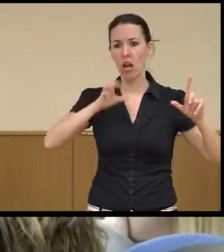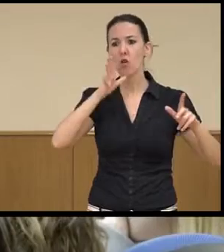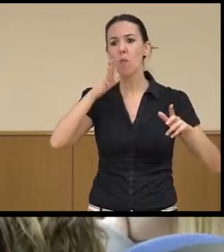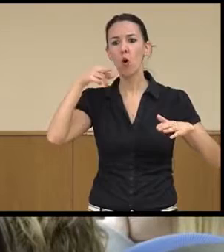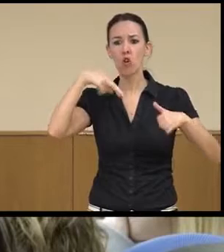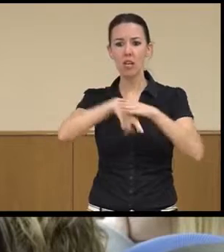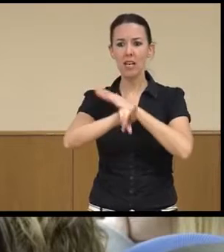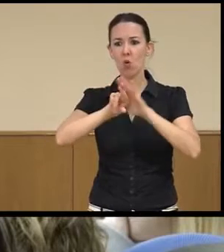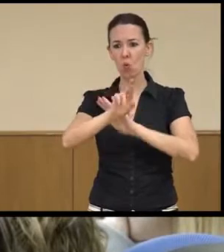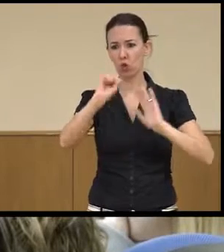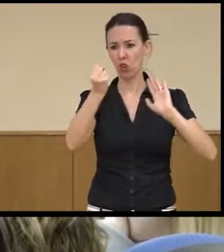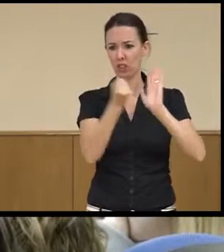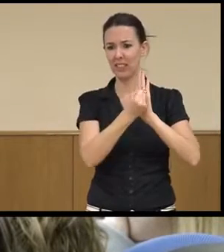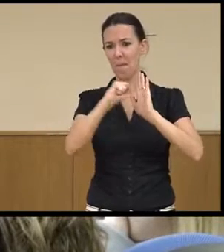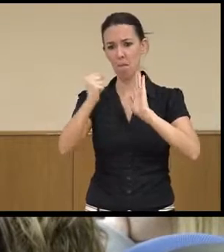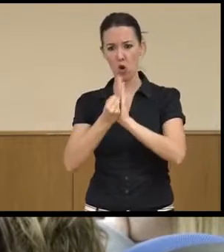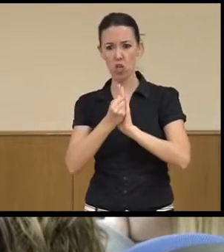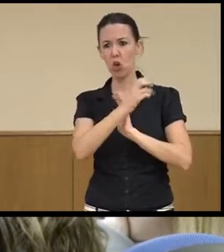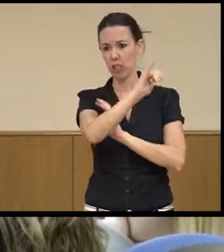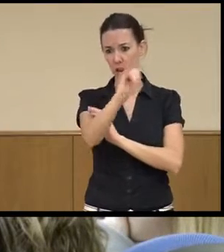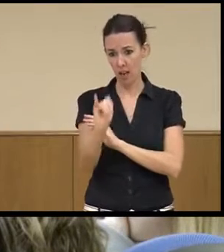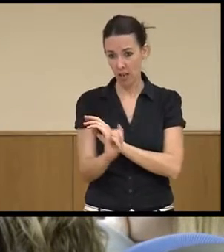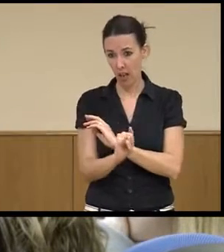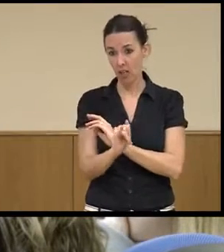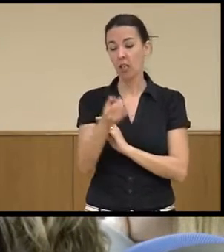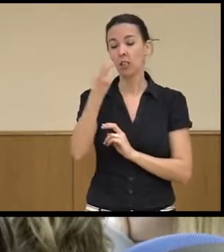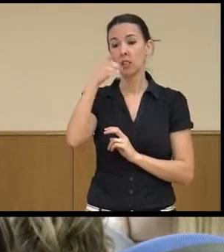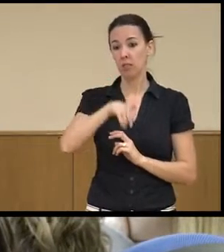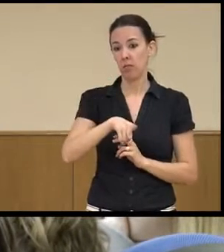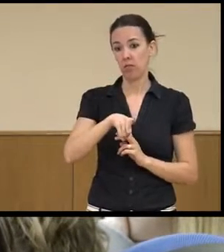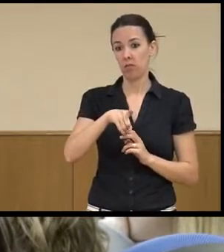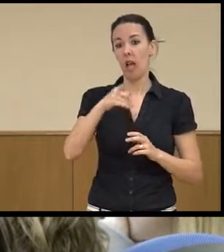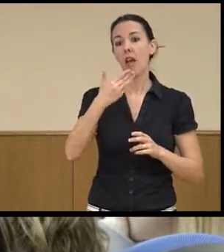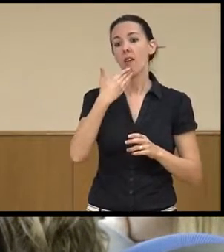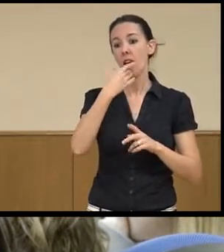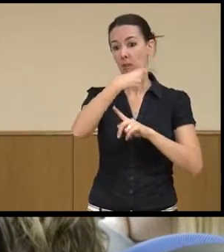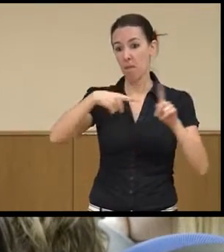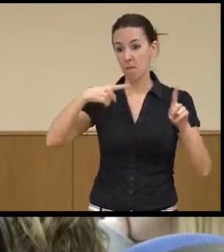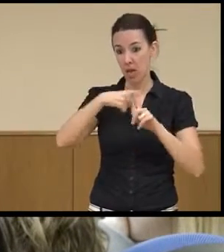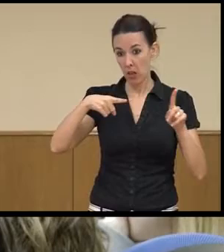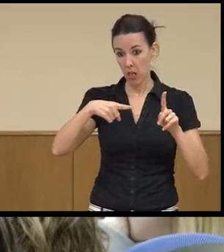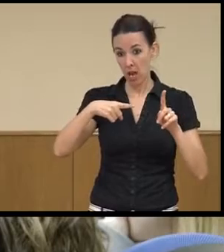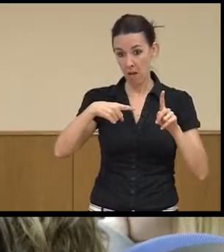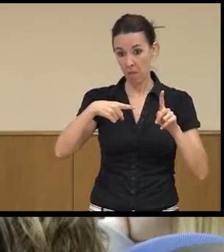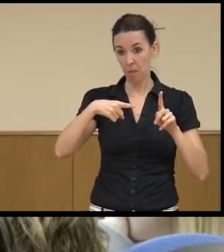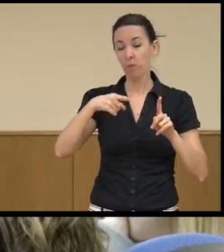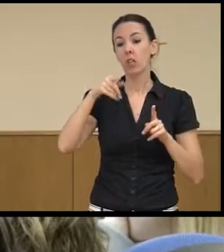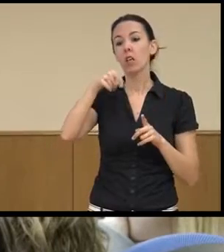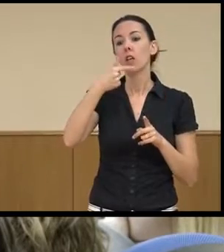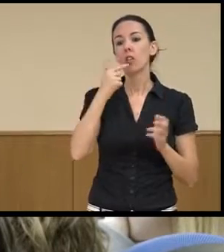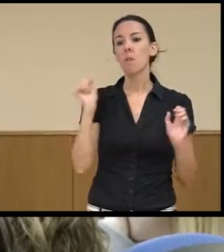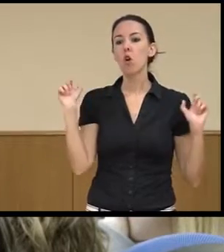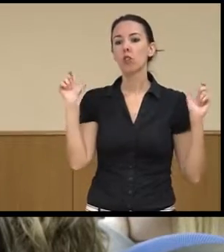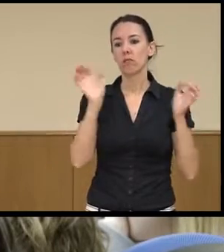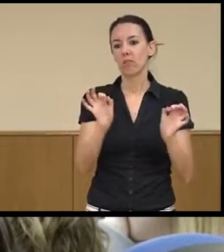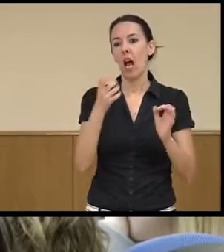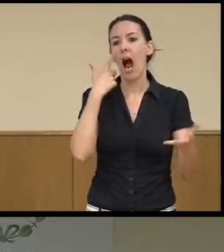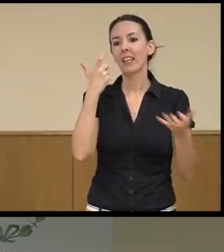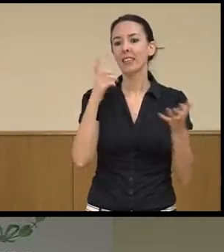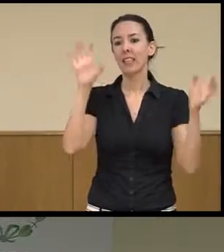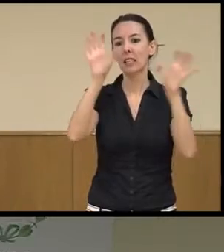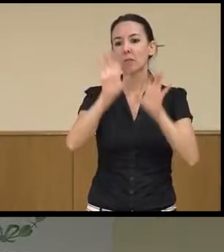recursos iconográficos simbólicos que presenta, en parte heredados de la Edad Media, en mayor medida consagrados por las convenciones artísticas